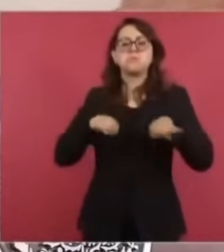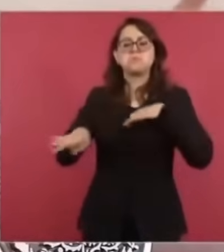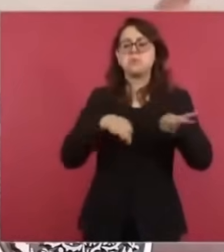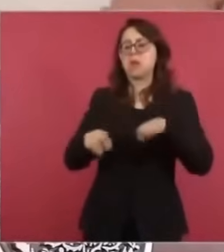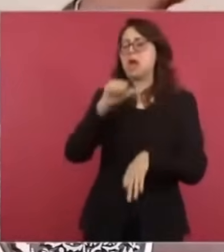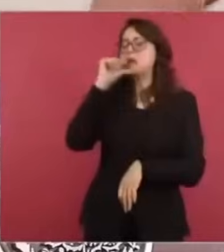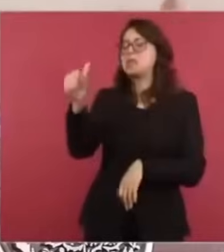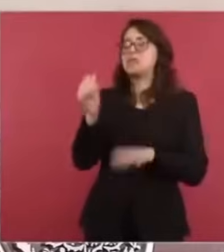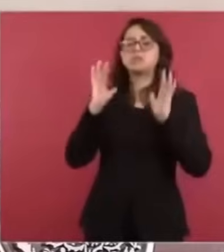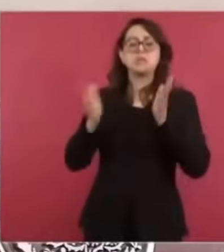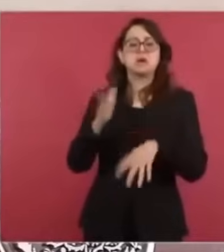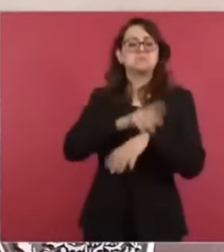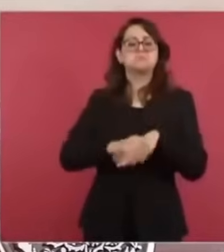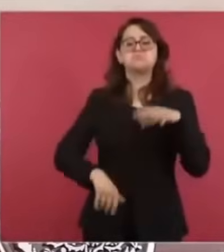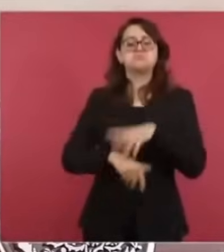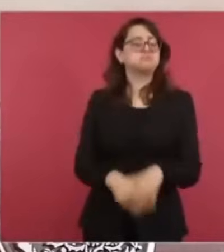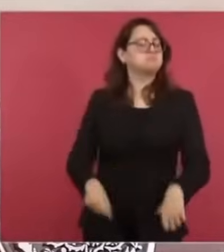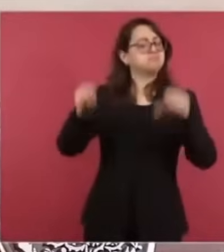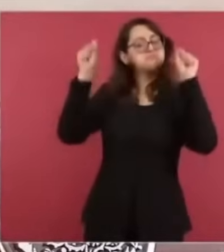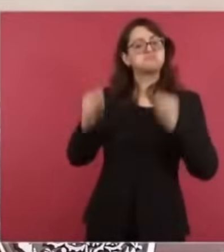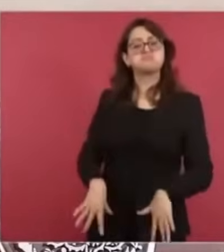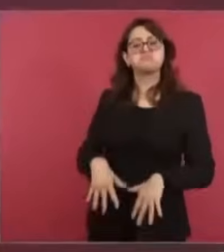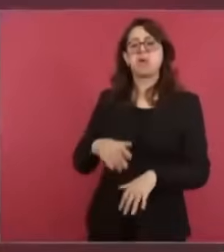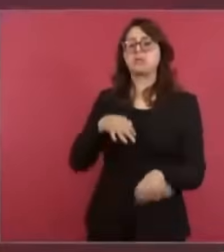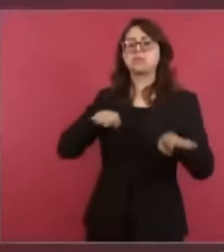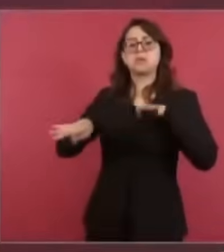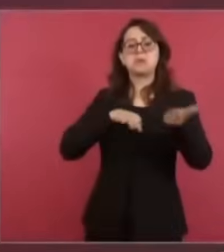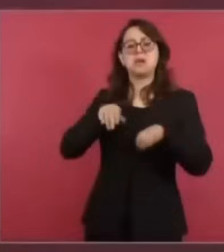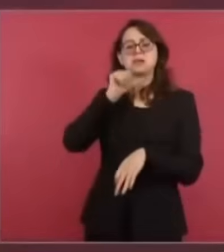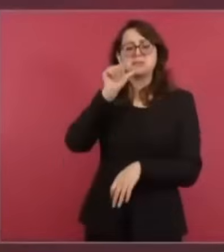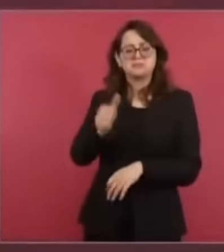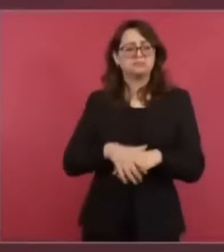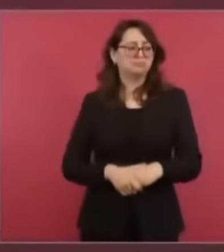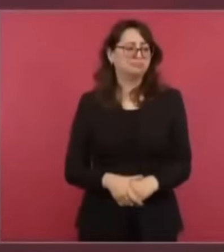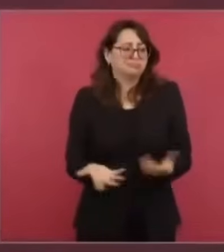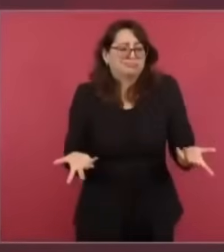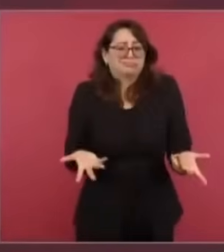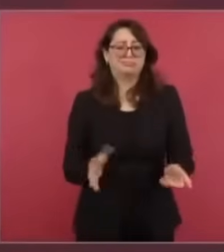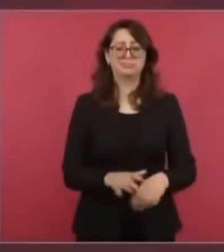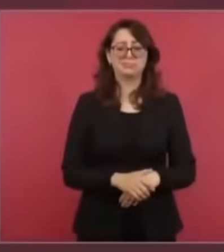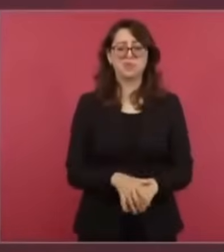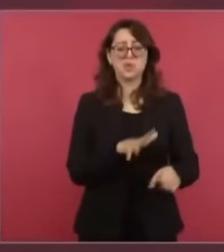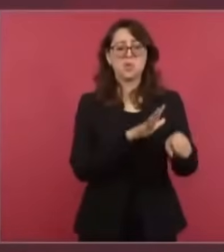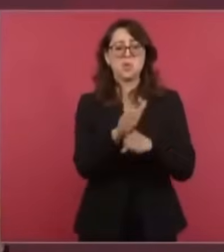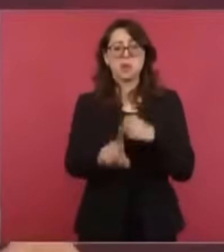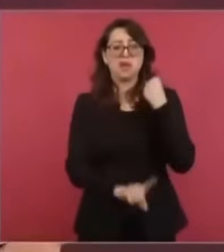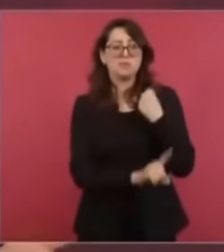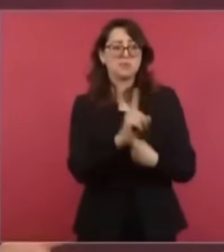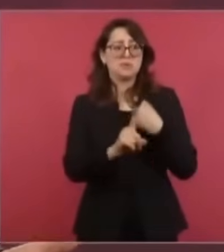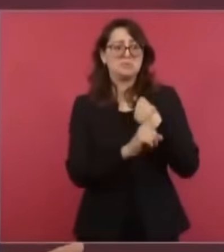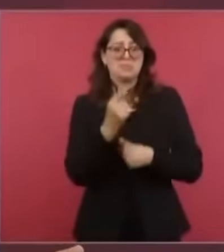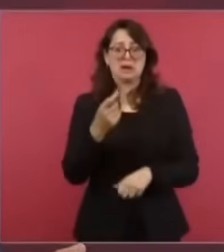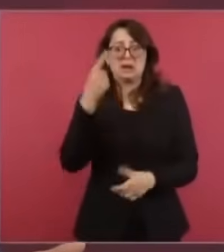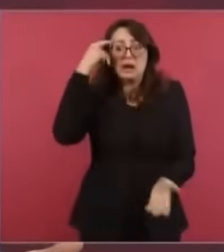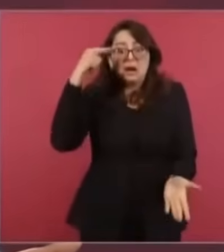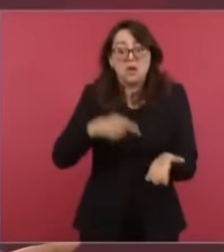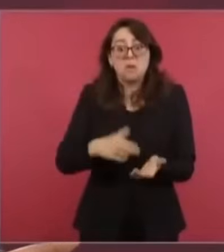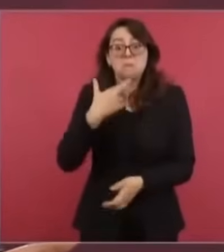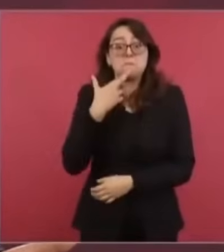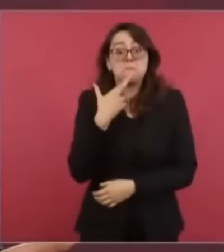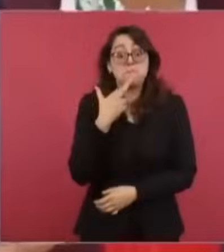Si no trabajan para el pueblo, puede ser que hasta nos vaya mejor.